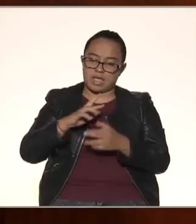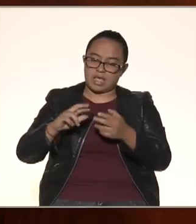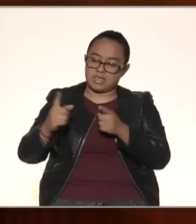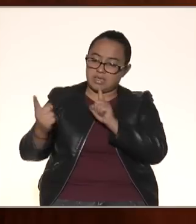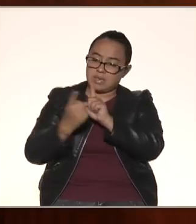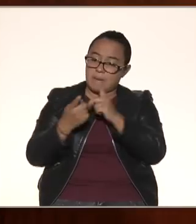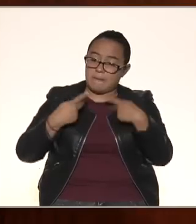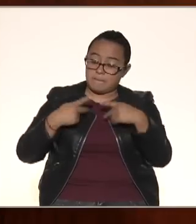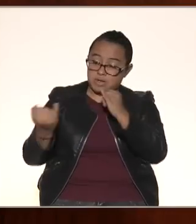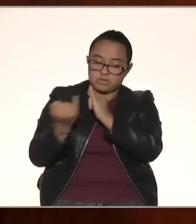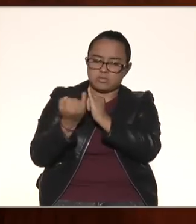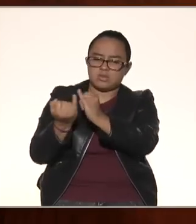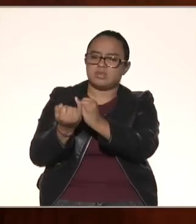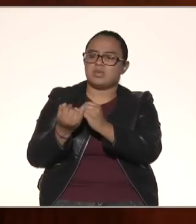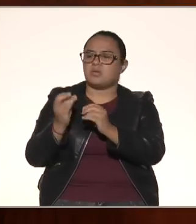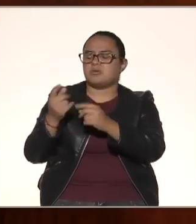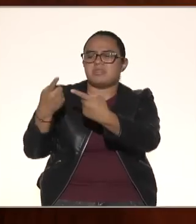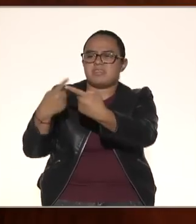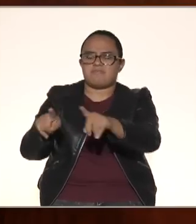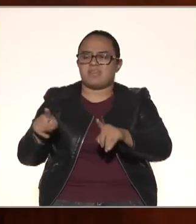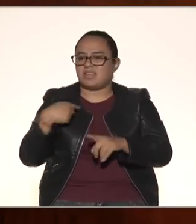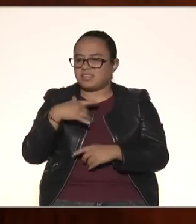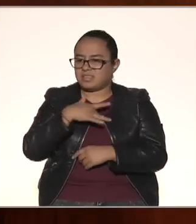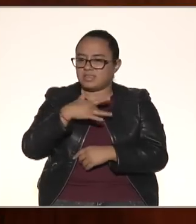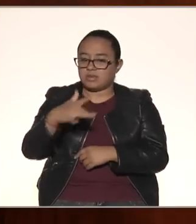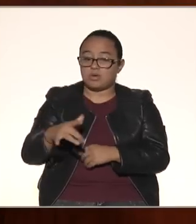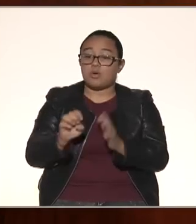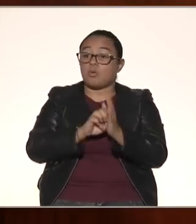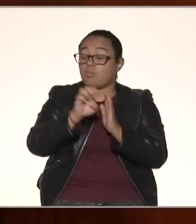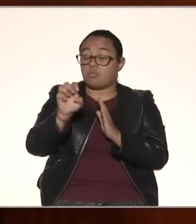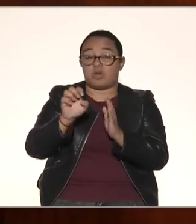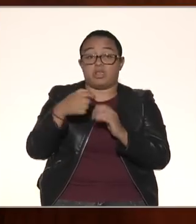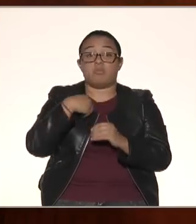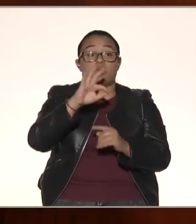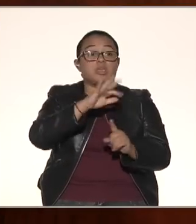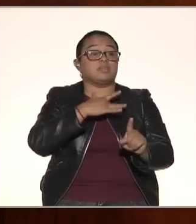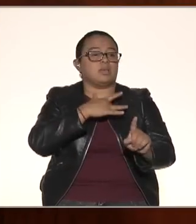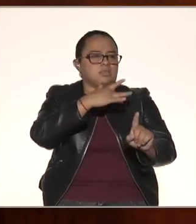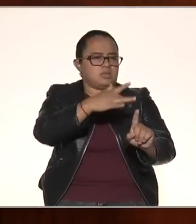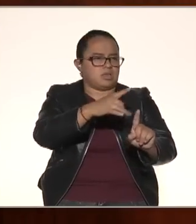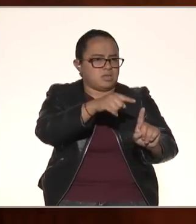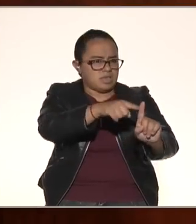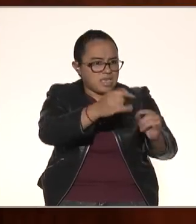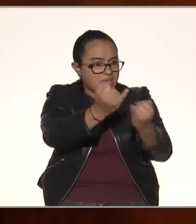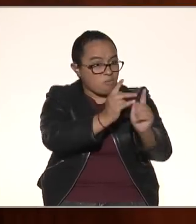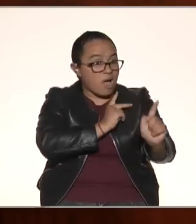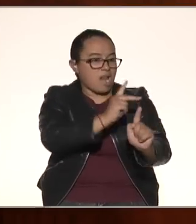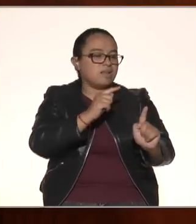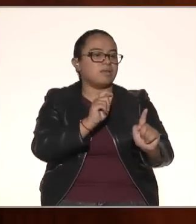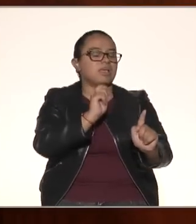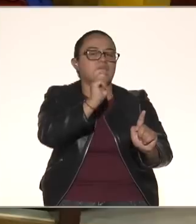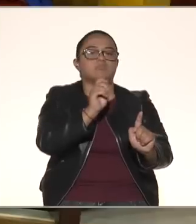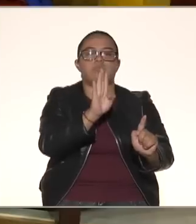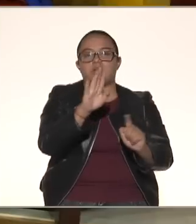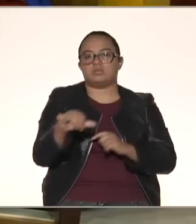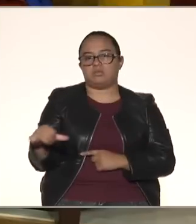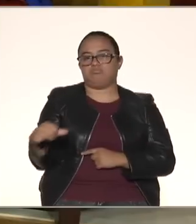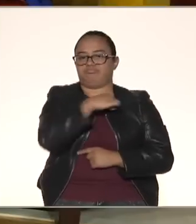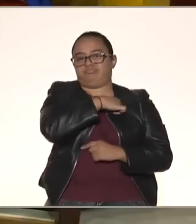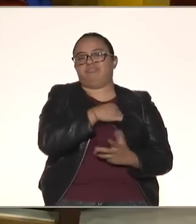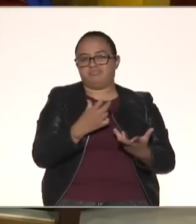diferente, y nos vamos a enamorar de alguien diferente porque si no soy narciso, enamorándome de mi propio reflejo, creo que